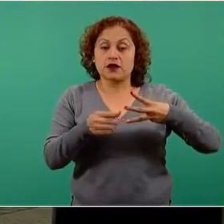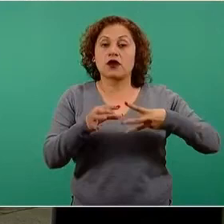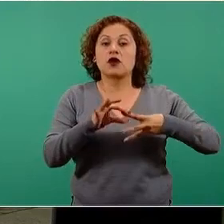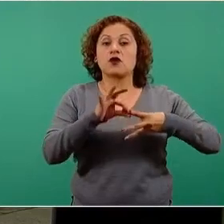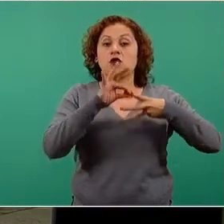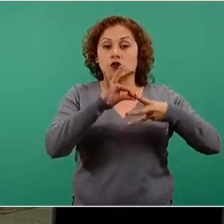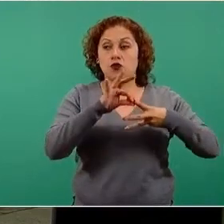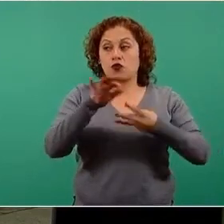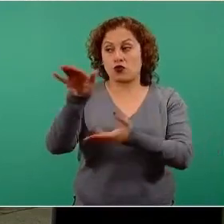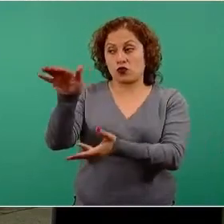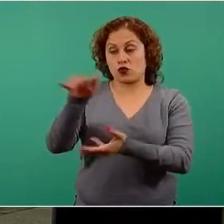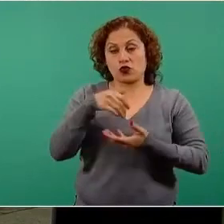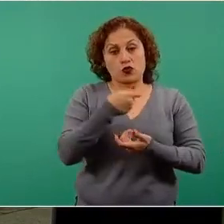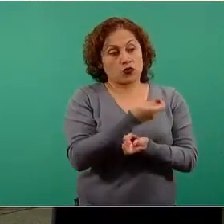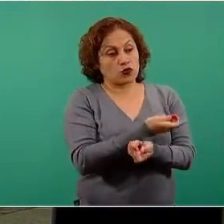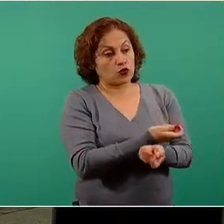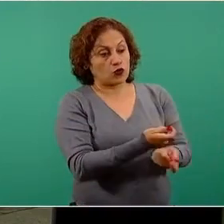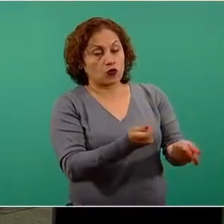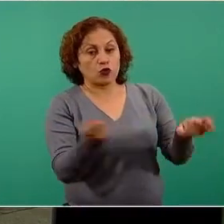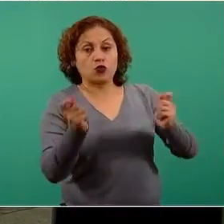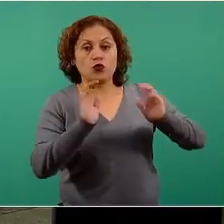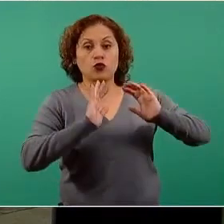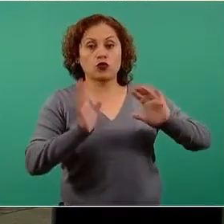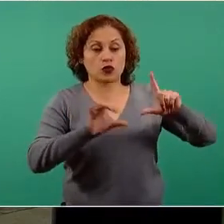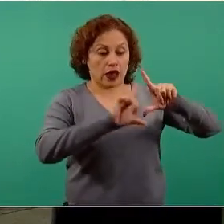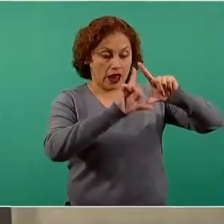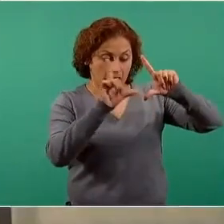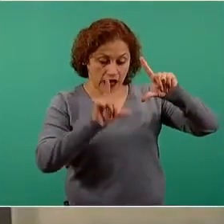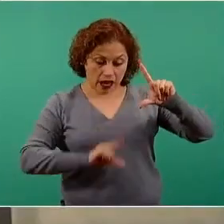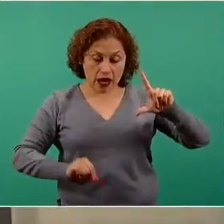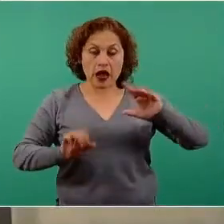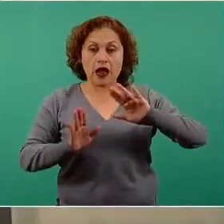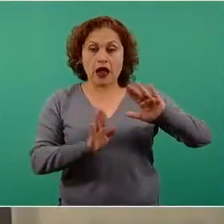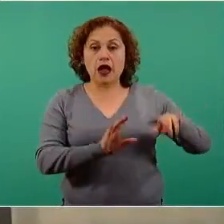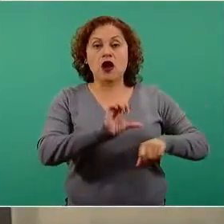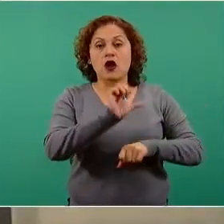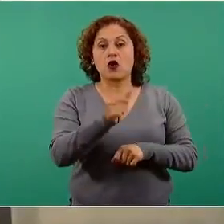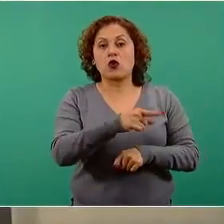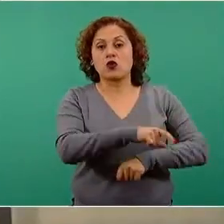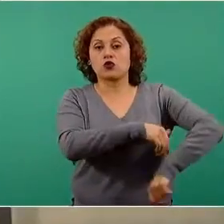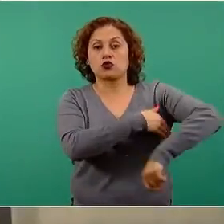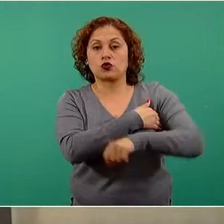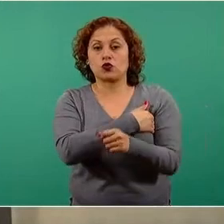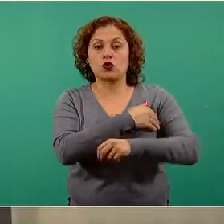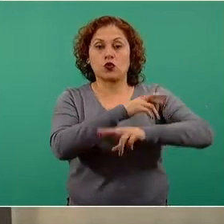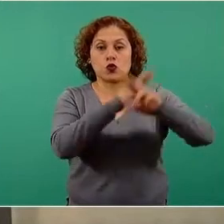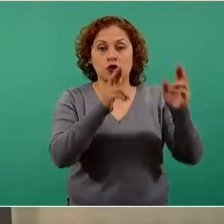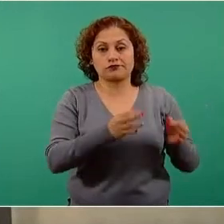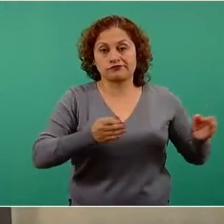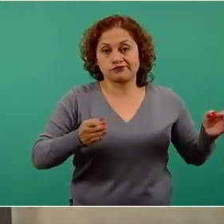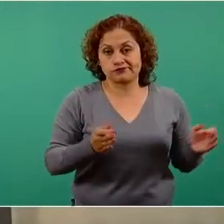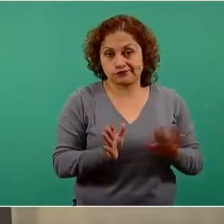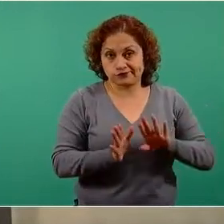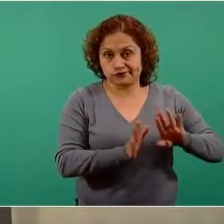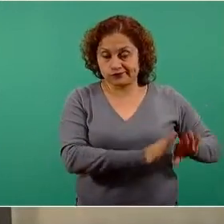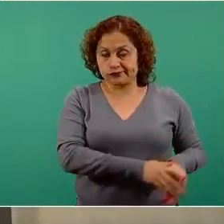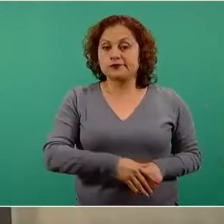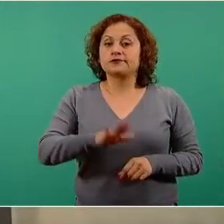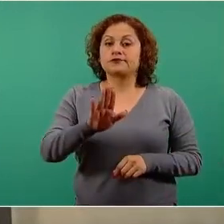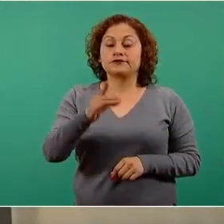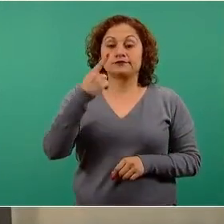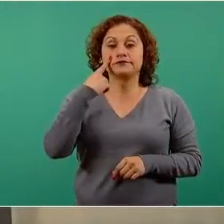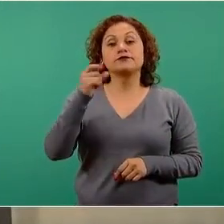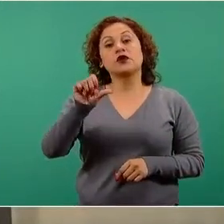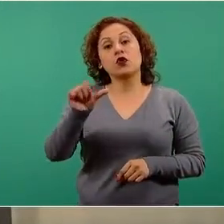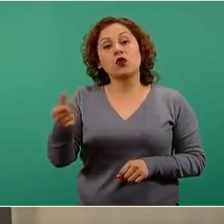que están en tránsito, que están en las unidades de refrigeración. La siguiente. Ahora sí vemos el desglose que presentamos, actualización diaria.